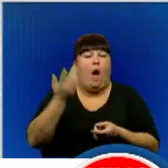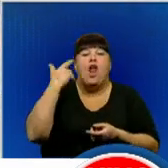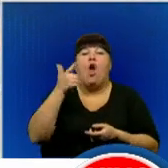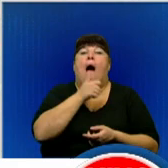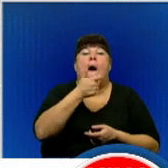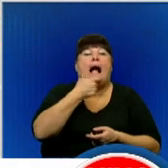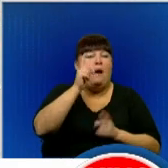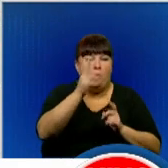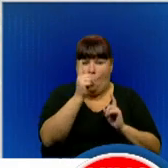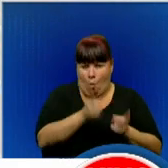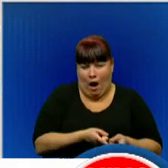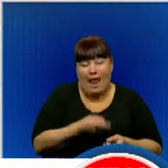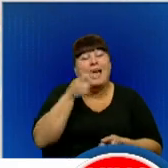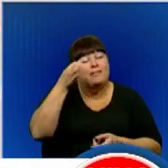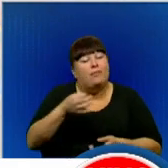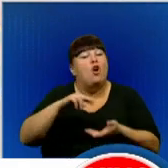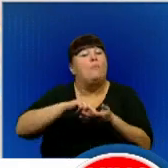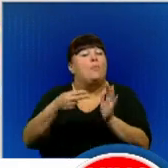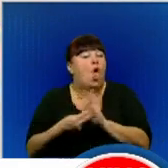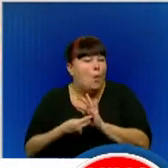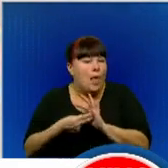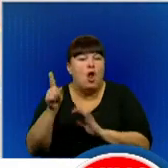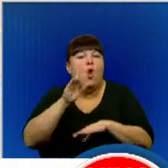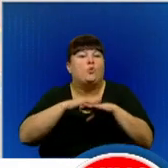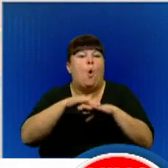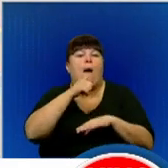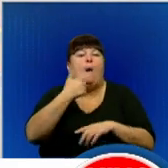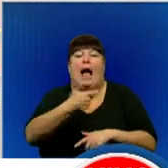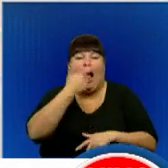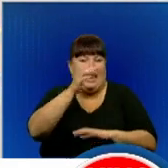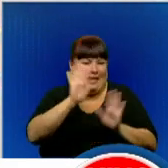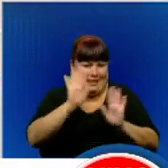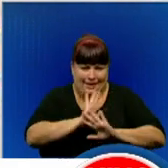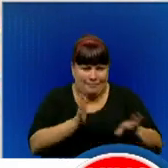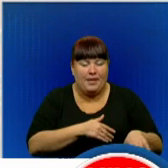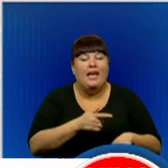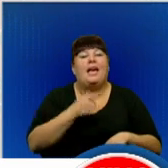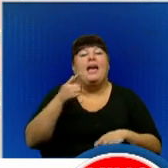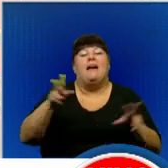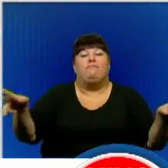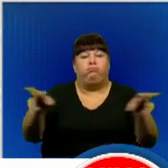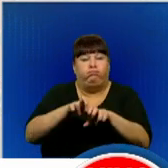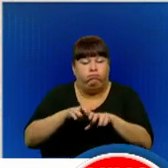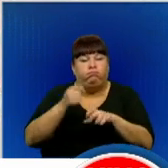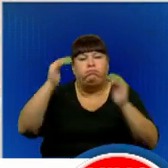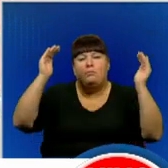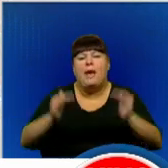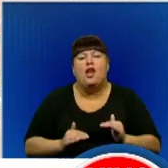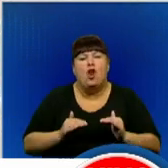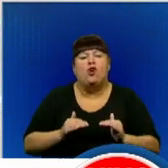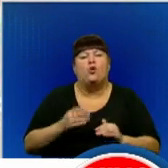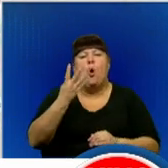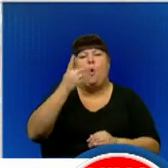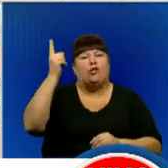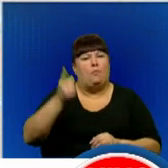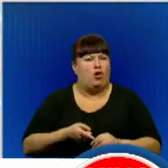agua caliente quizás el problema no fue el agua caliente en fin el producto bruto interno cayó aproximadamente el